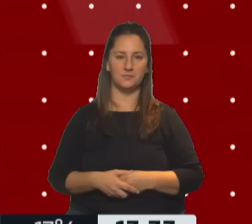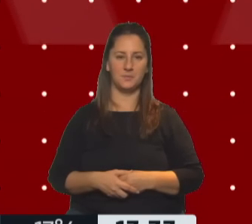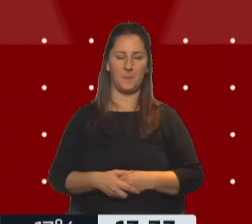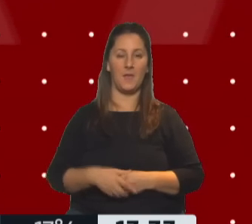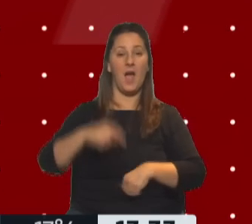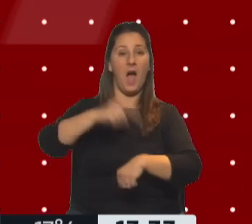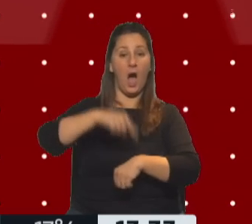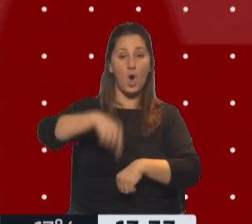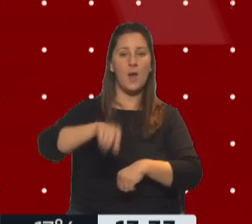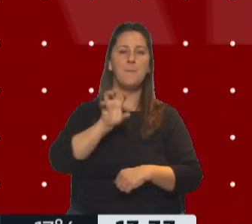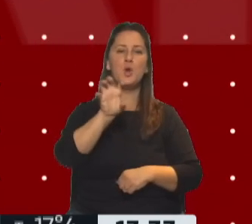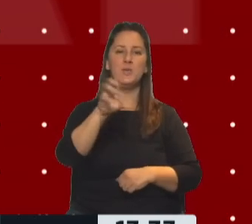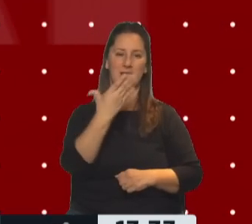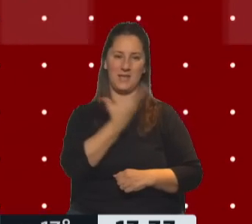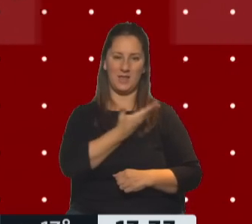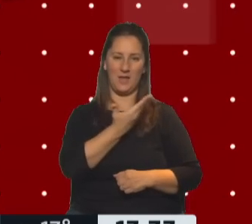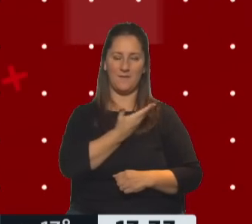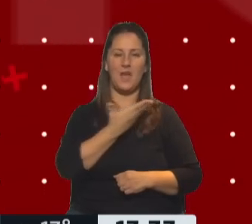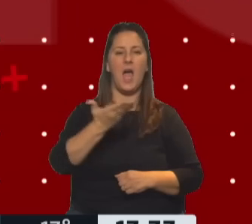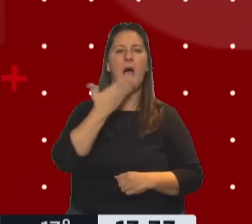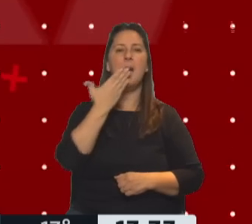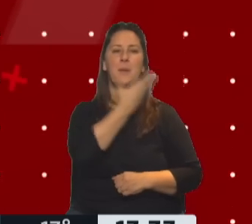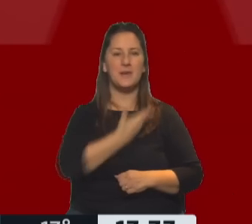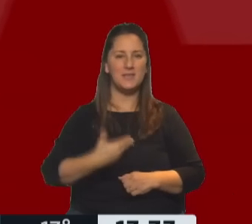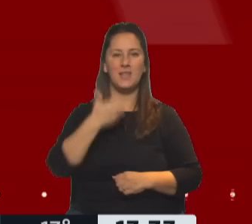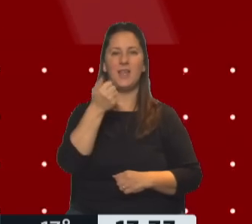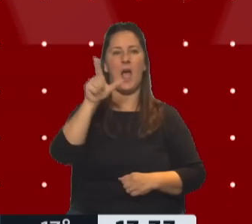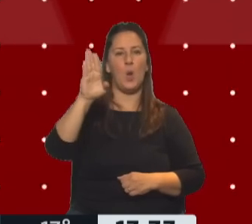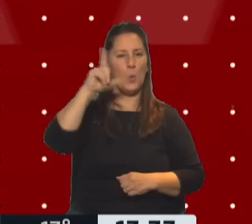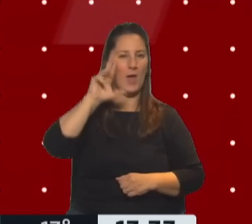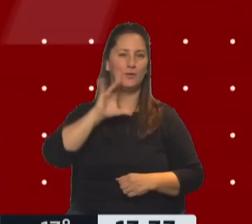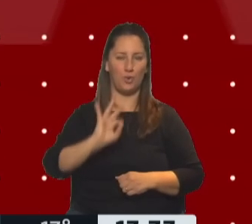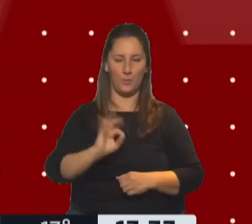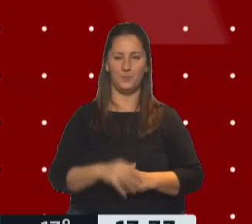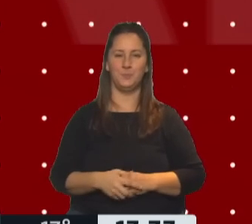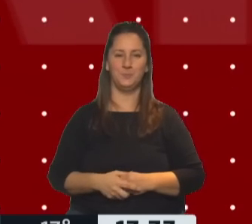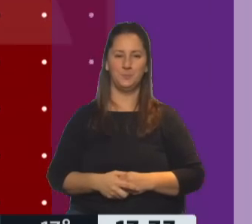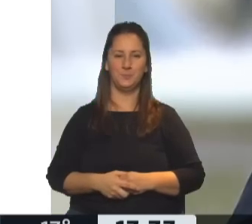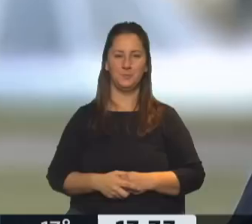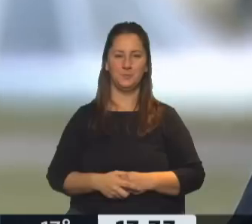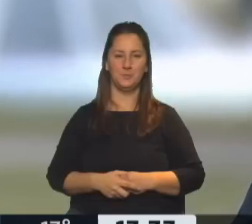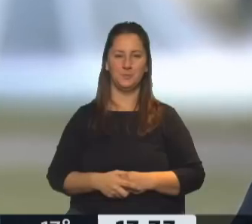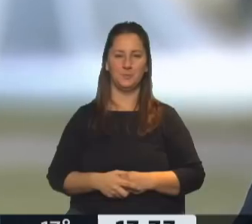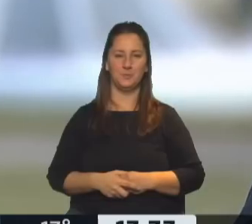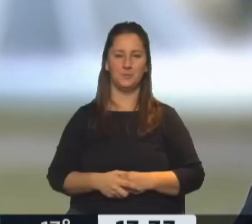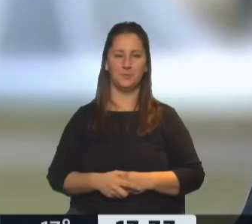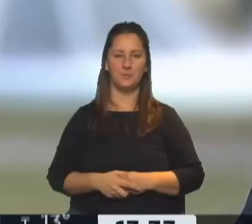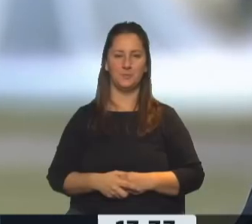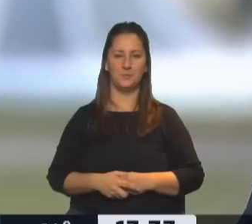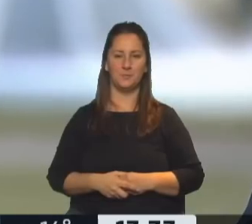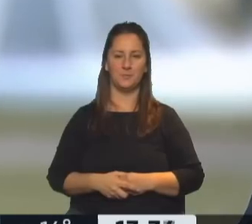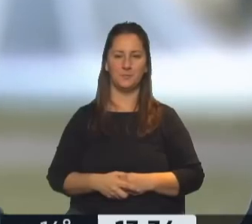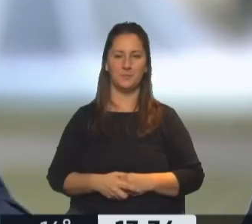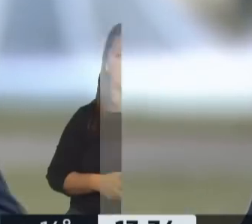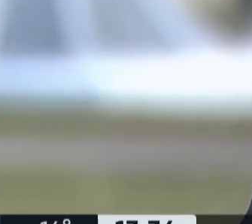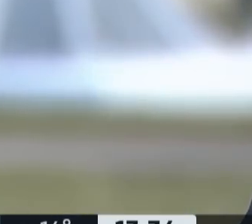Esto está pasando ahora en la provincia de Santa Fe. Habla el presidente Alberto Fernández. 4 años de la muerte de Estanislao López.